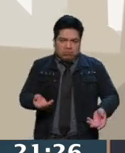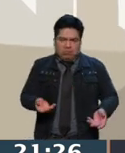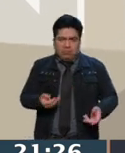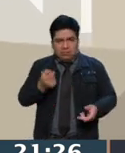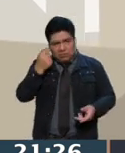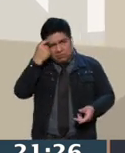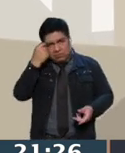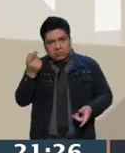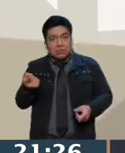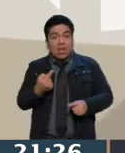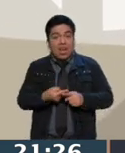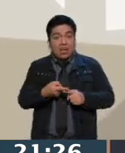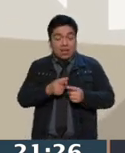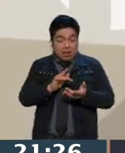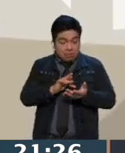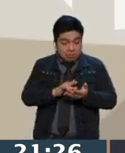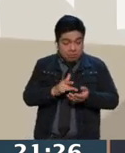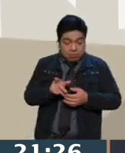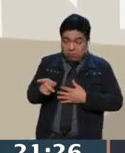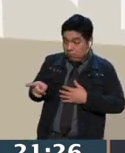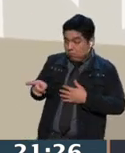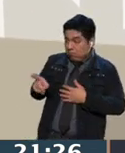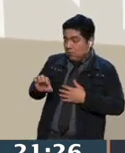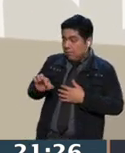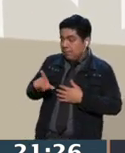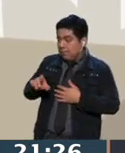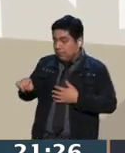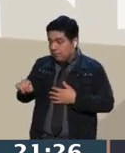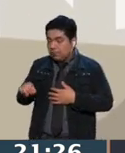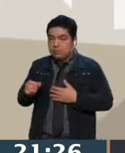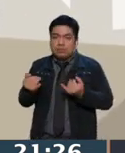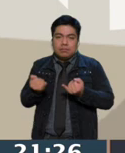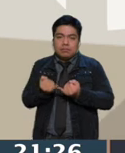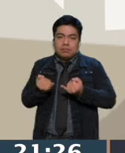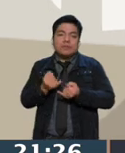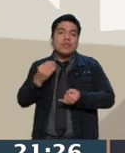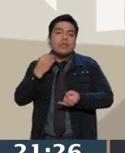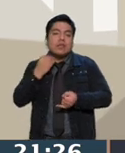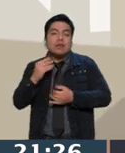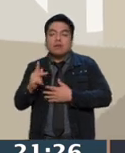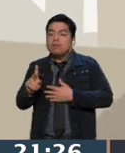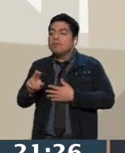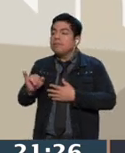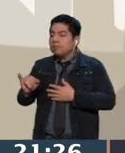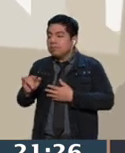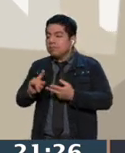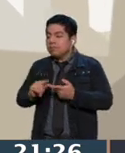se lo debemos a Zedillo y a los legisladores del PRI y el PAN que en ese